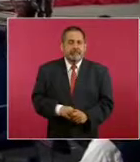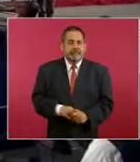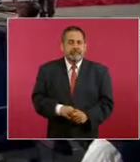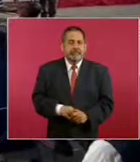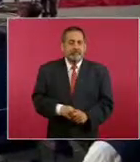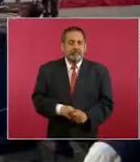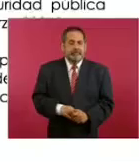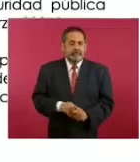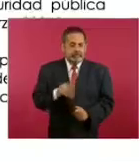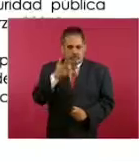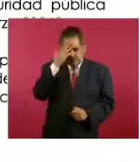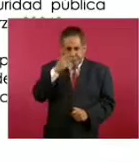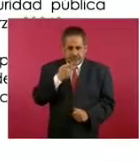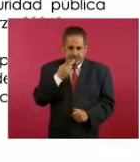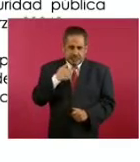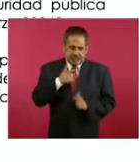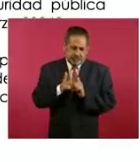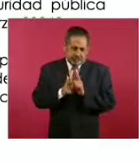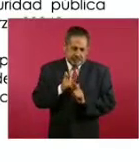porque me tardo un poco.